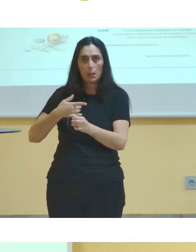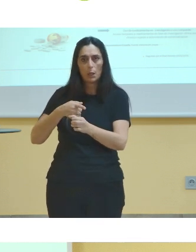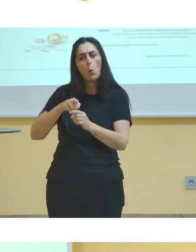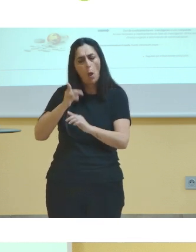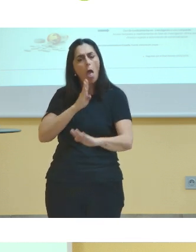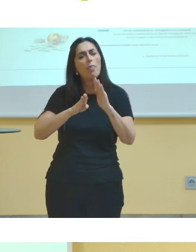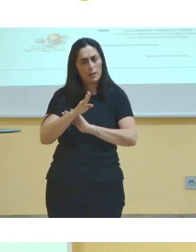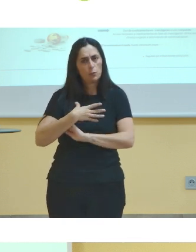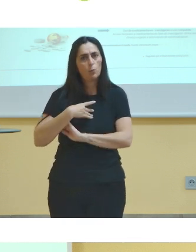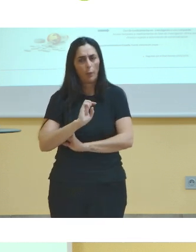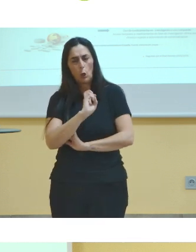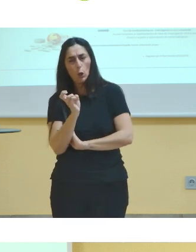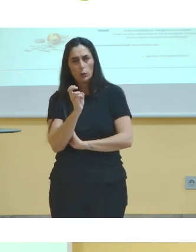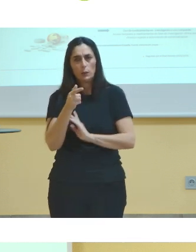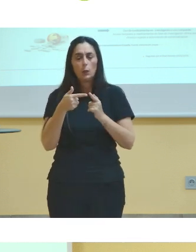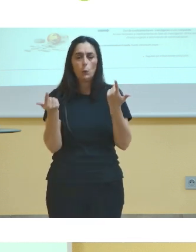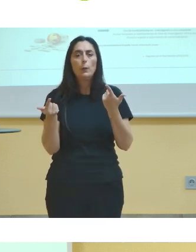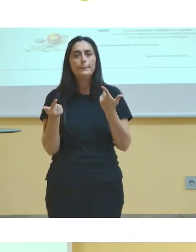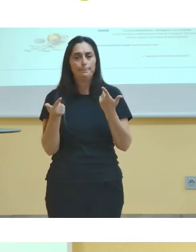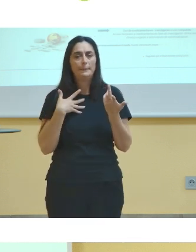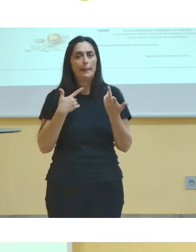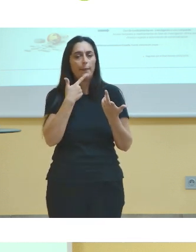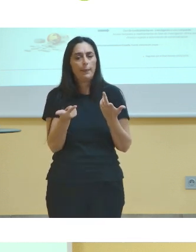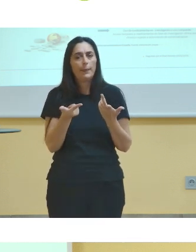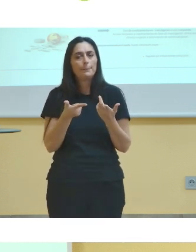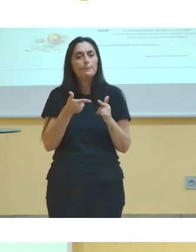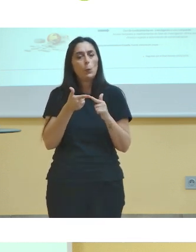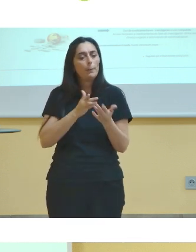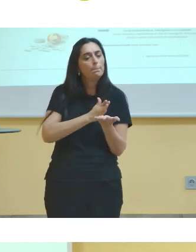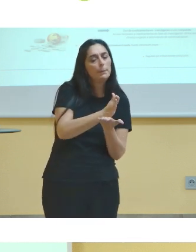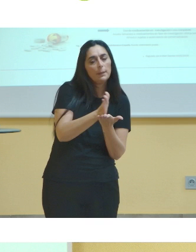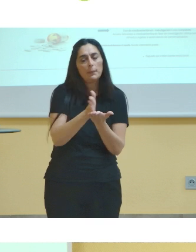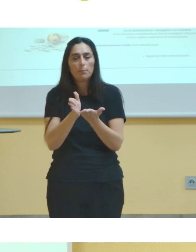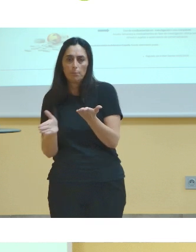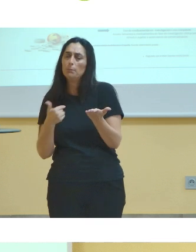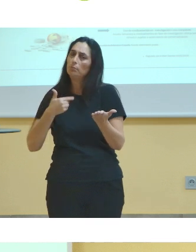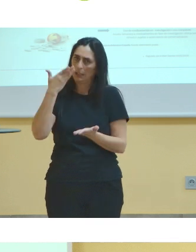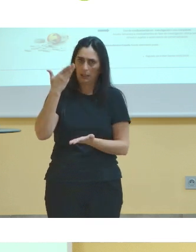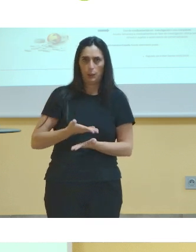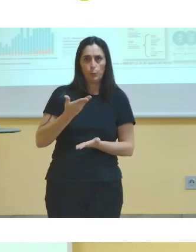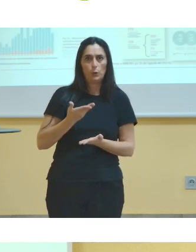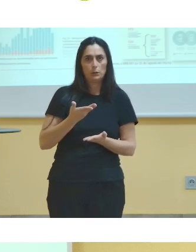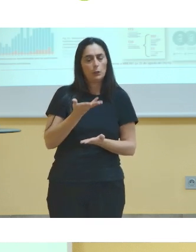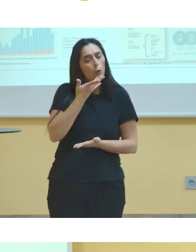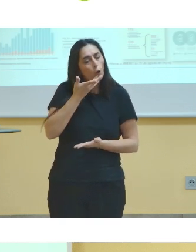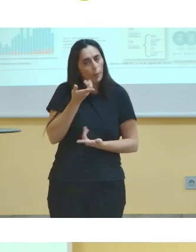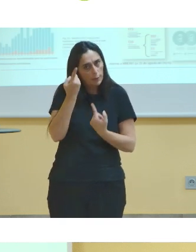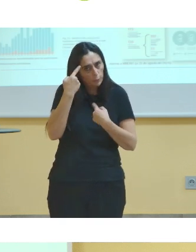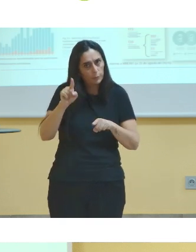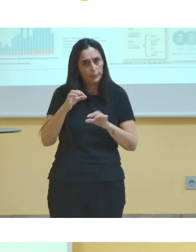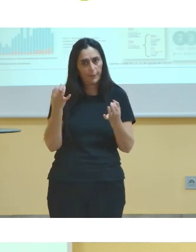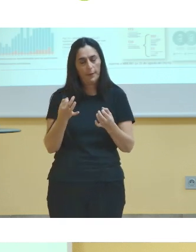tipo de accesos. Es decir, hay una serie de opciones que están ahí sobre la mesa y que es importante también conocerlas.